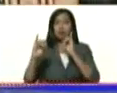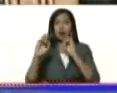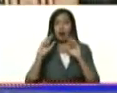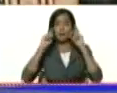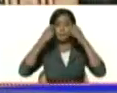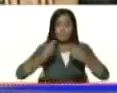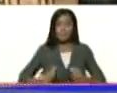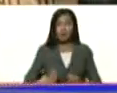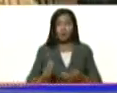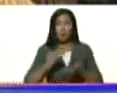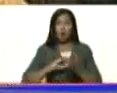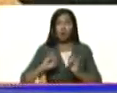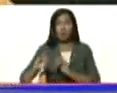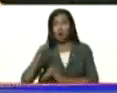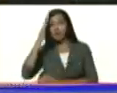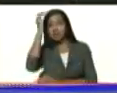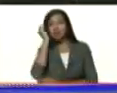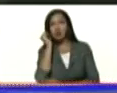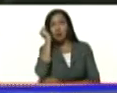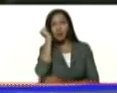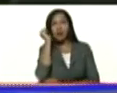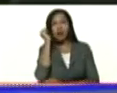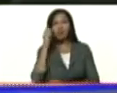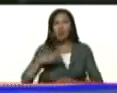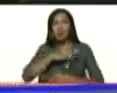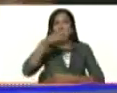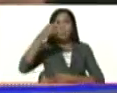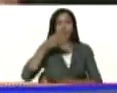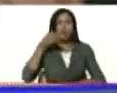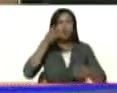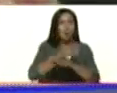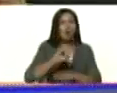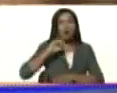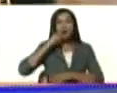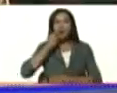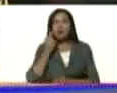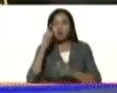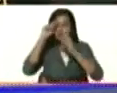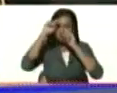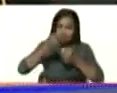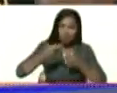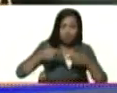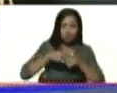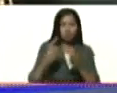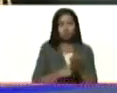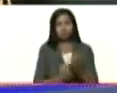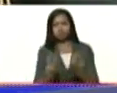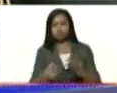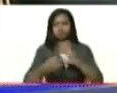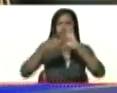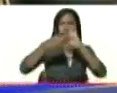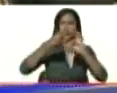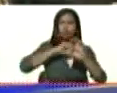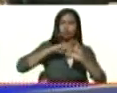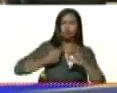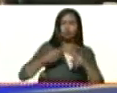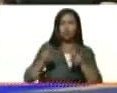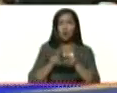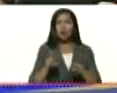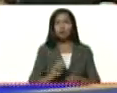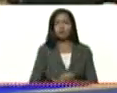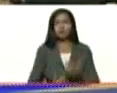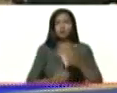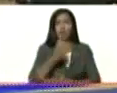su pecho Francisco de Miranda y su espíritu a Rusia como reconocimiento y como hermandad. Más